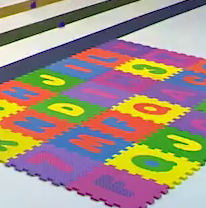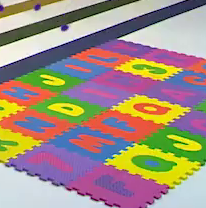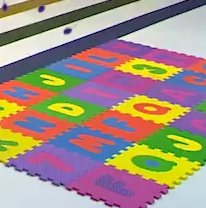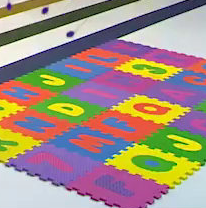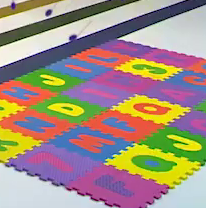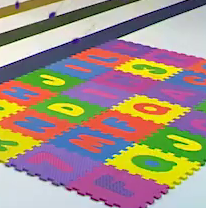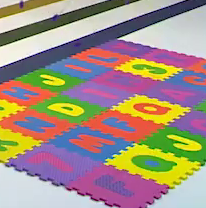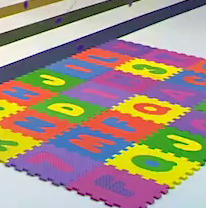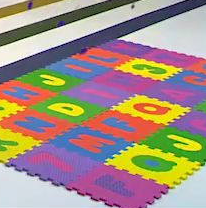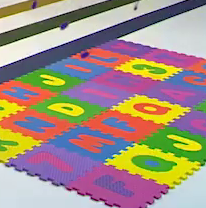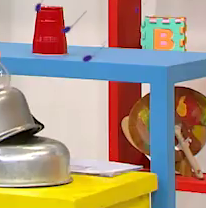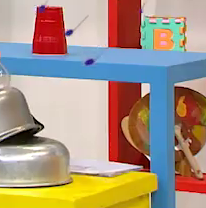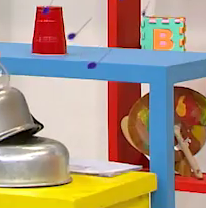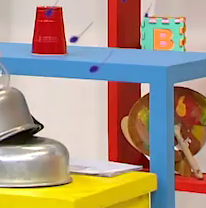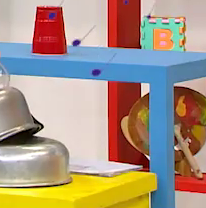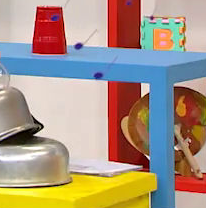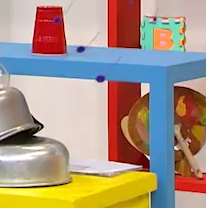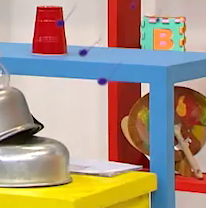¡Vamos a mover el cuerpo!